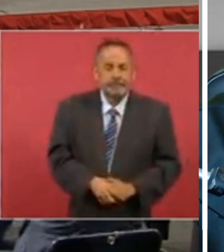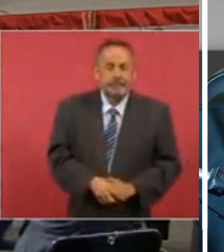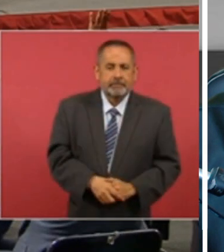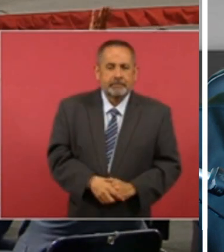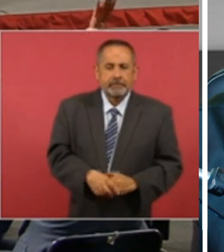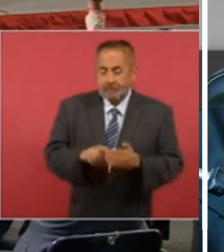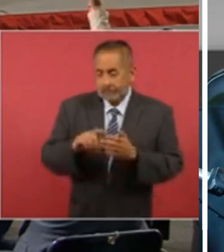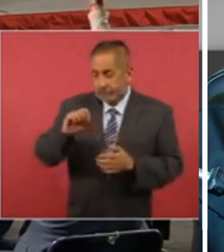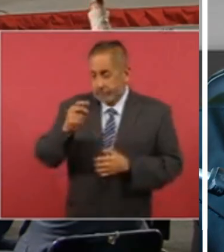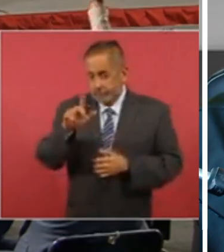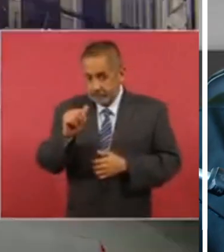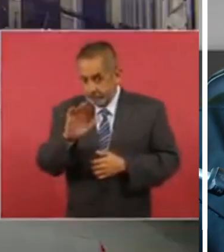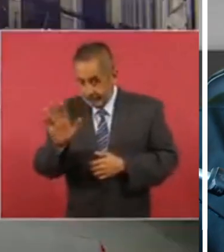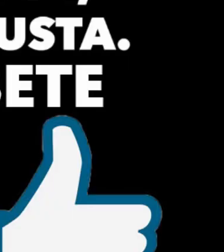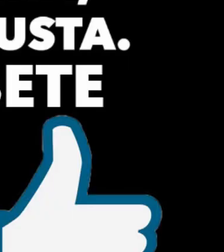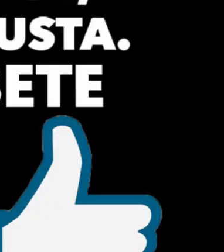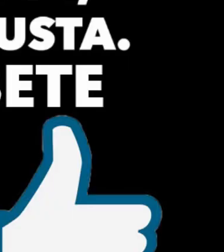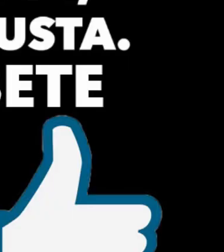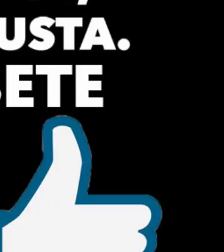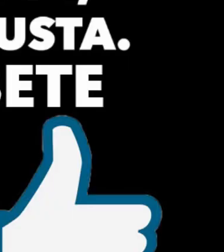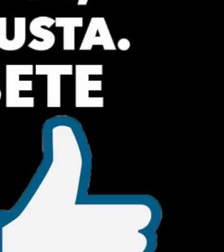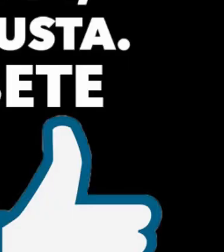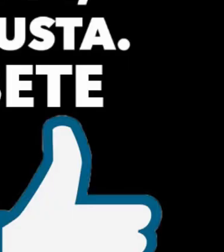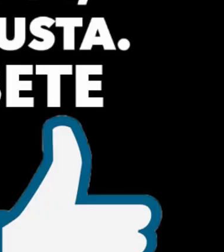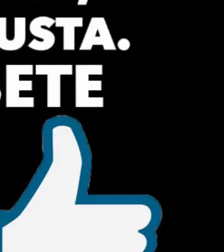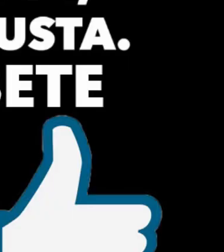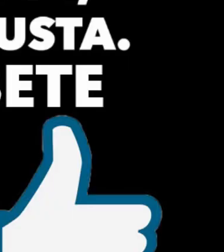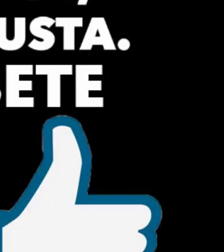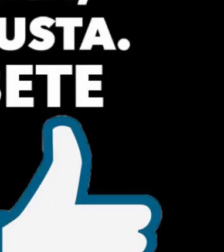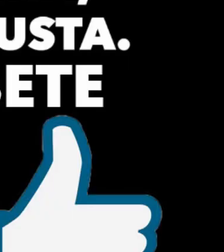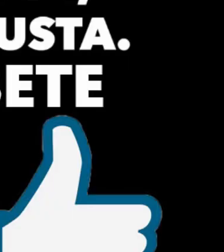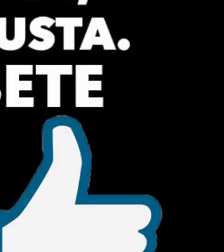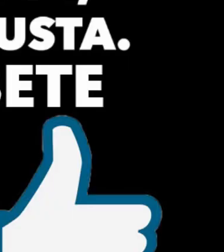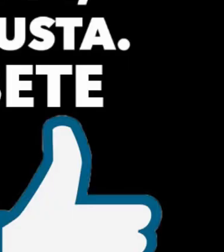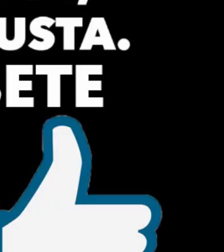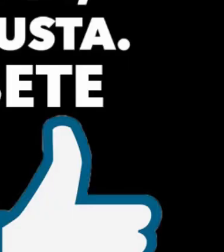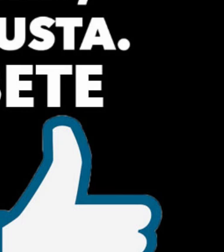bueno mira o me